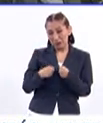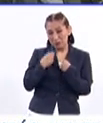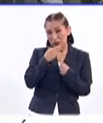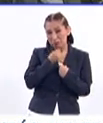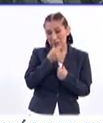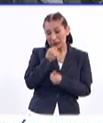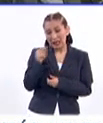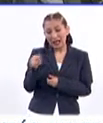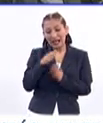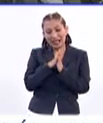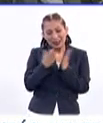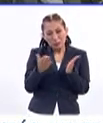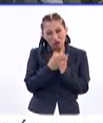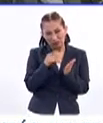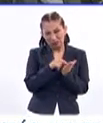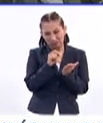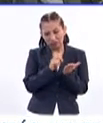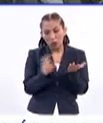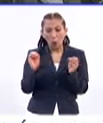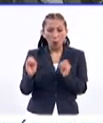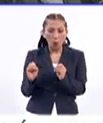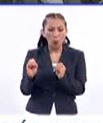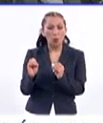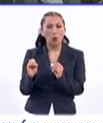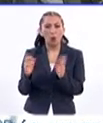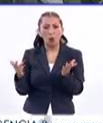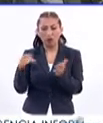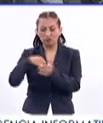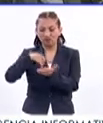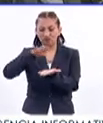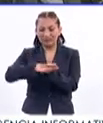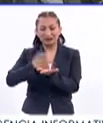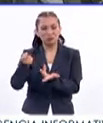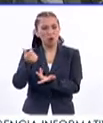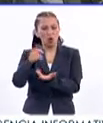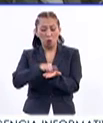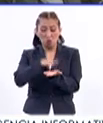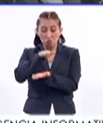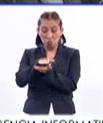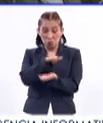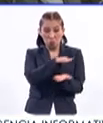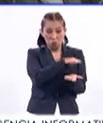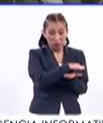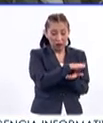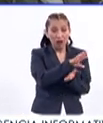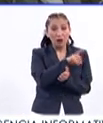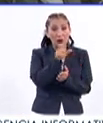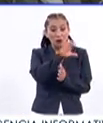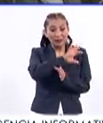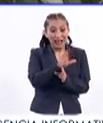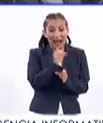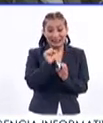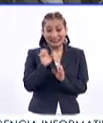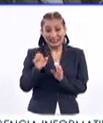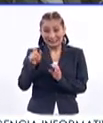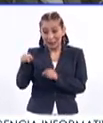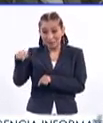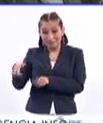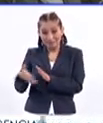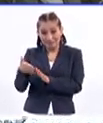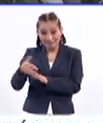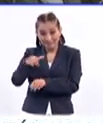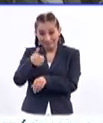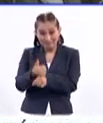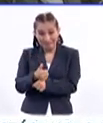las publicaciones o las tiras de impresión son cortas, una vez que llega a la Secretaría de Educación